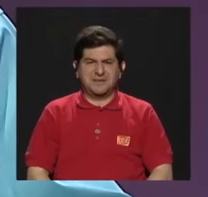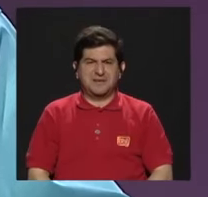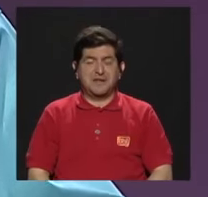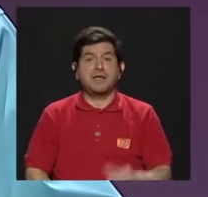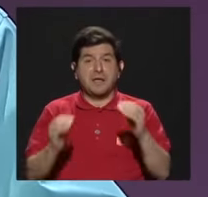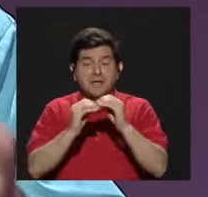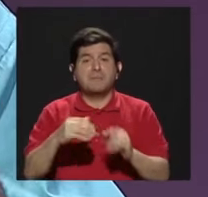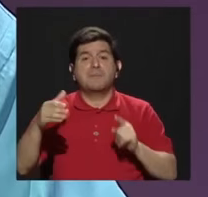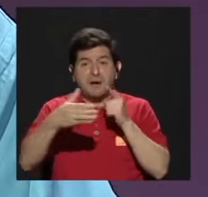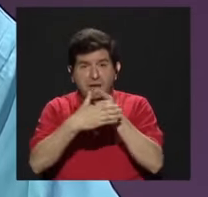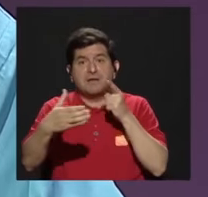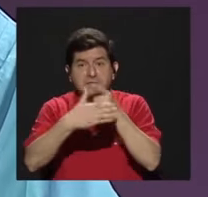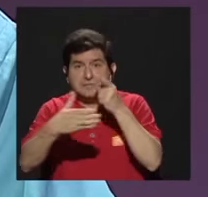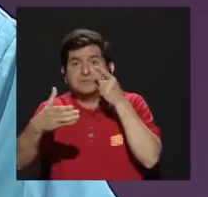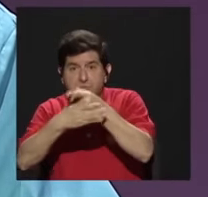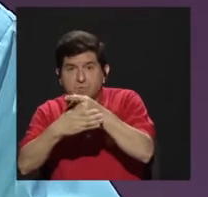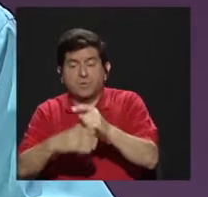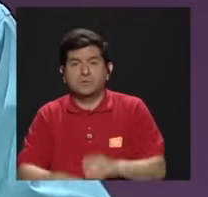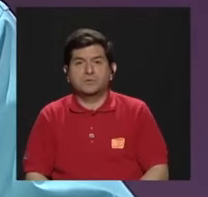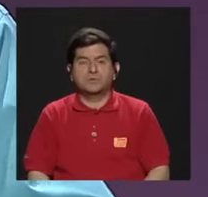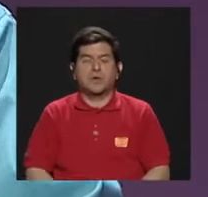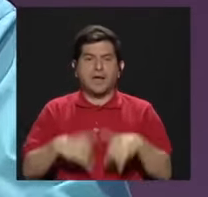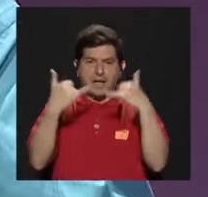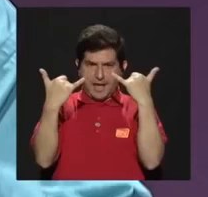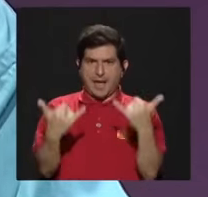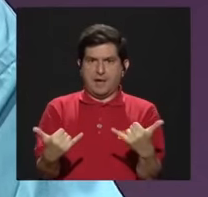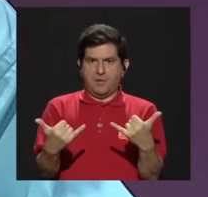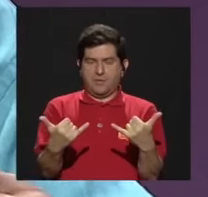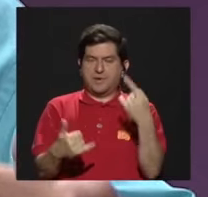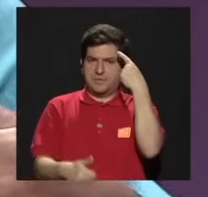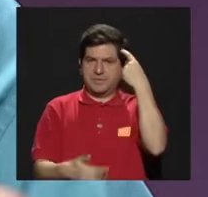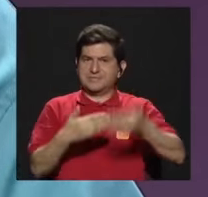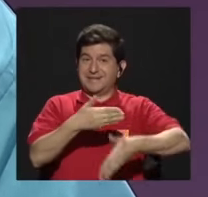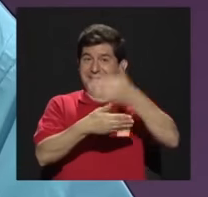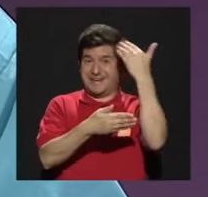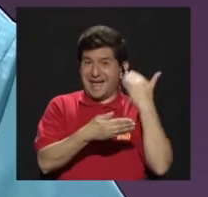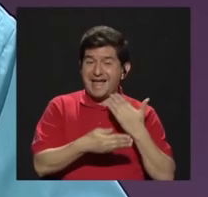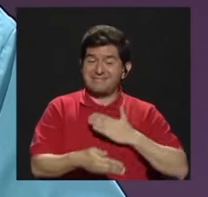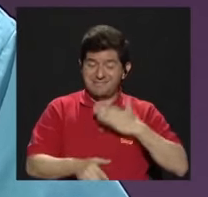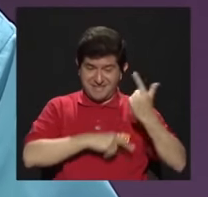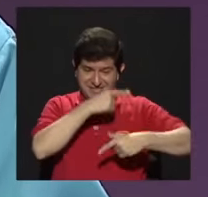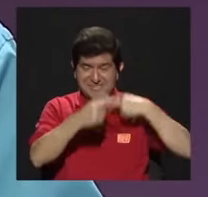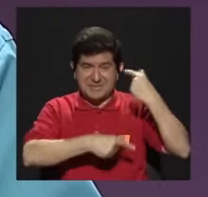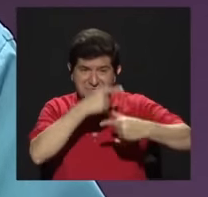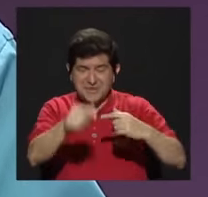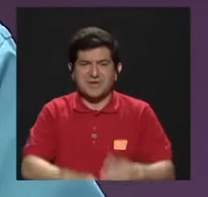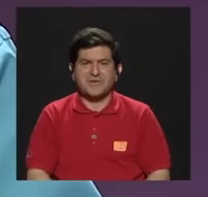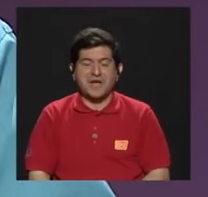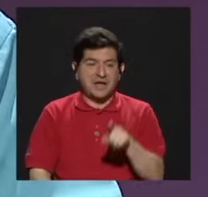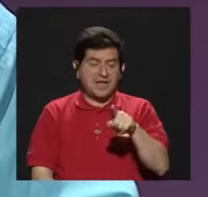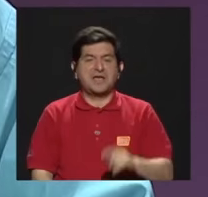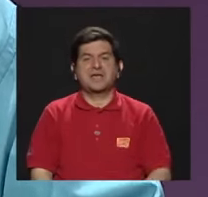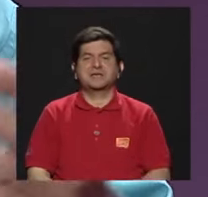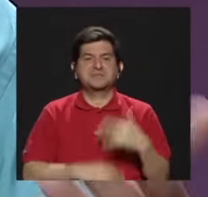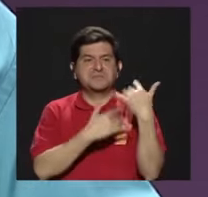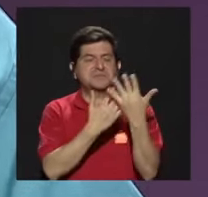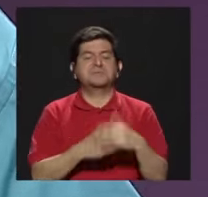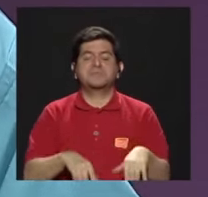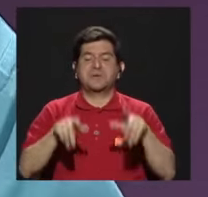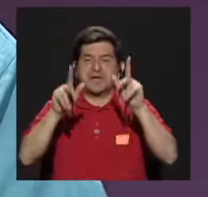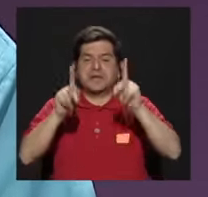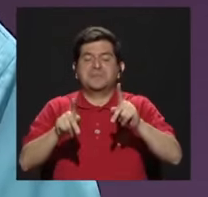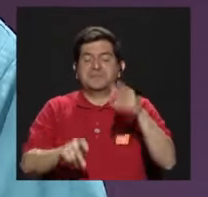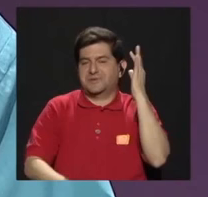todavía mucho más actualmente. Ahora, antes, al menos en mi generación, pues era lo de esperar que a una mujer le